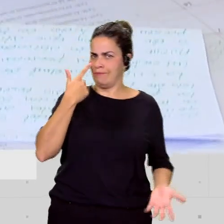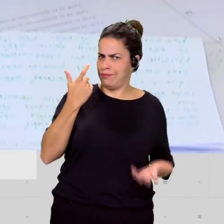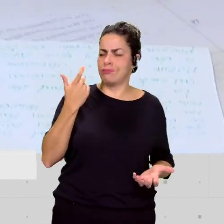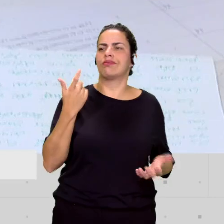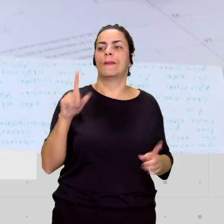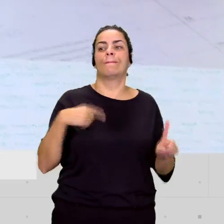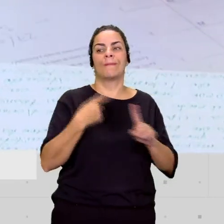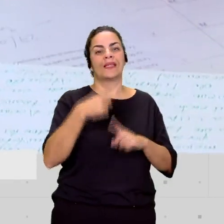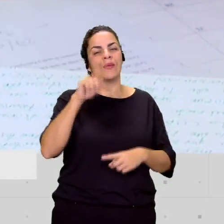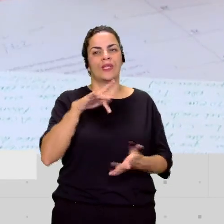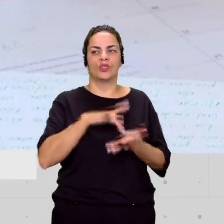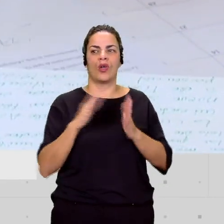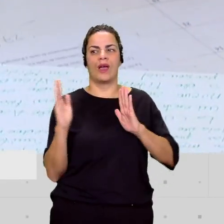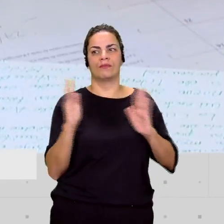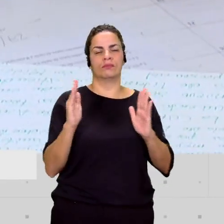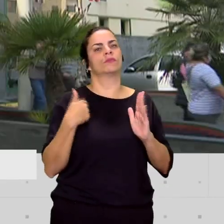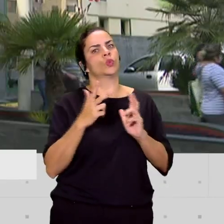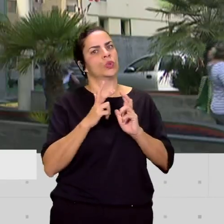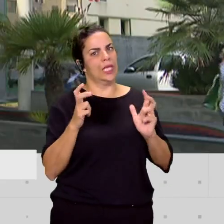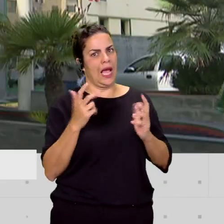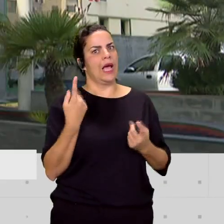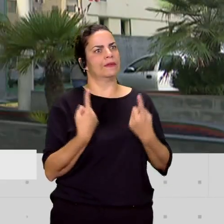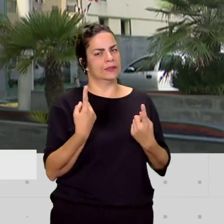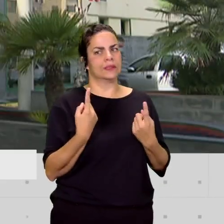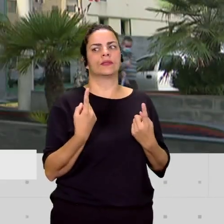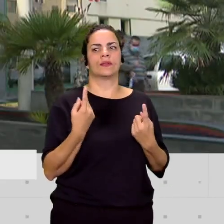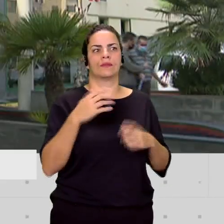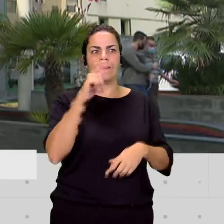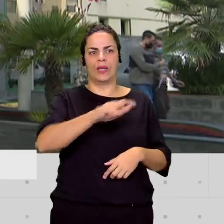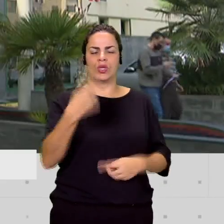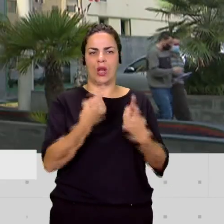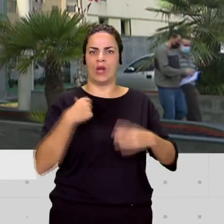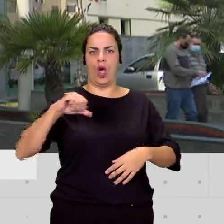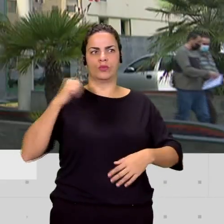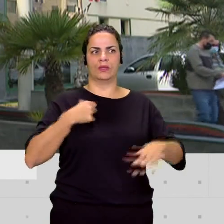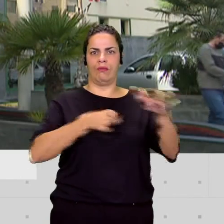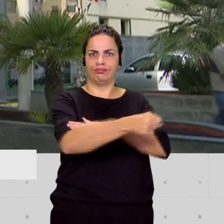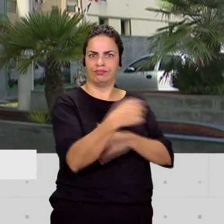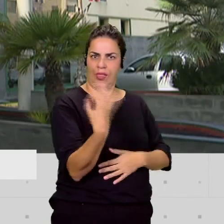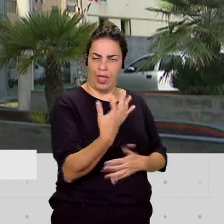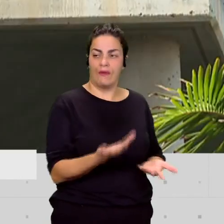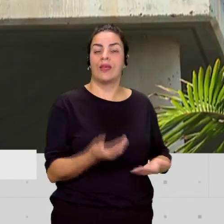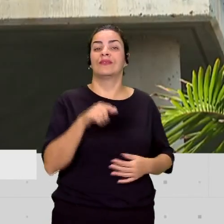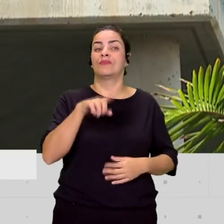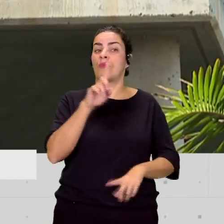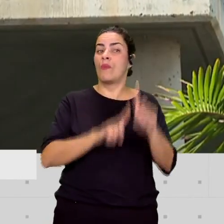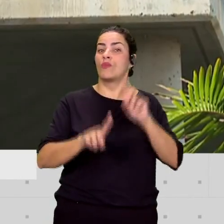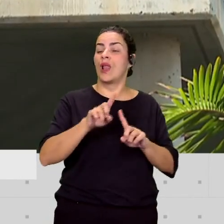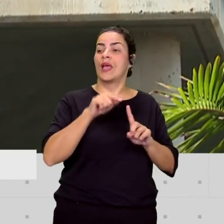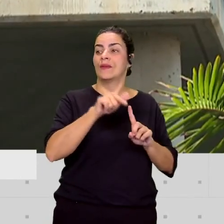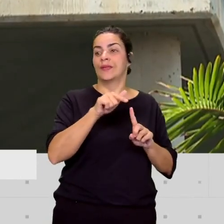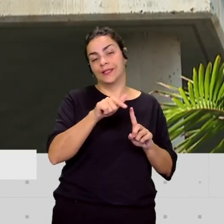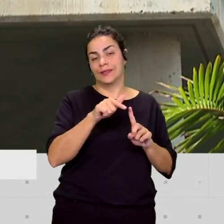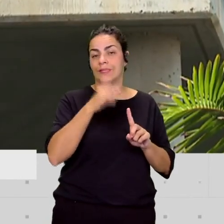teniendo episodios de severidad en personas que son ingresadas. Parte de este problema es un